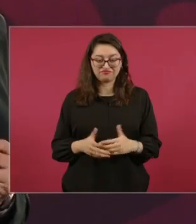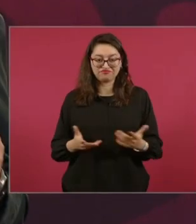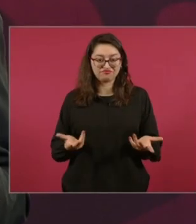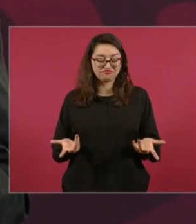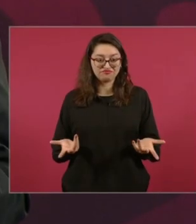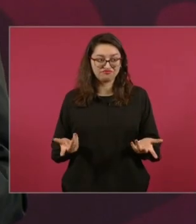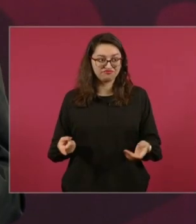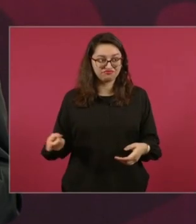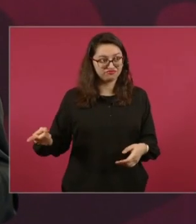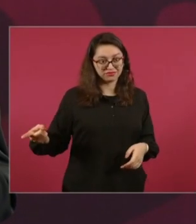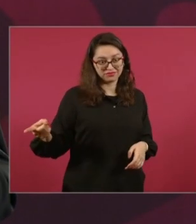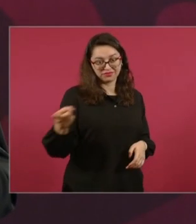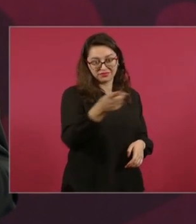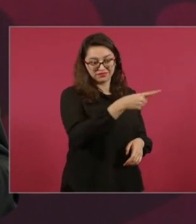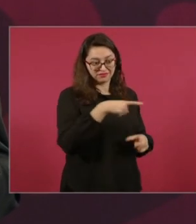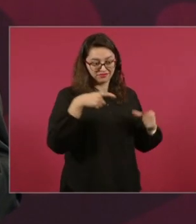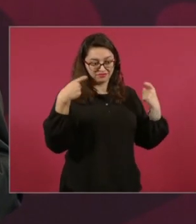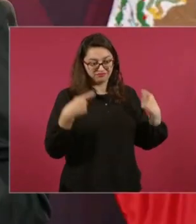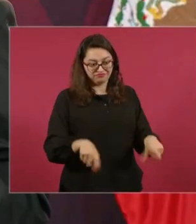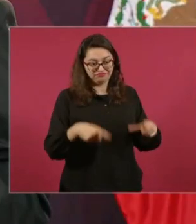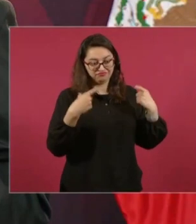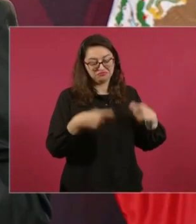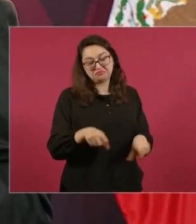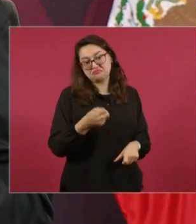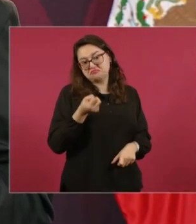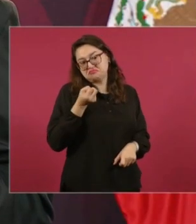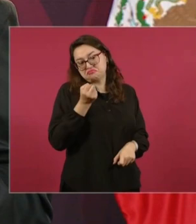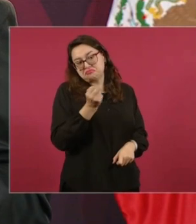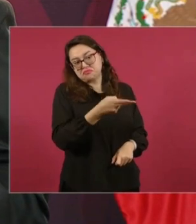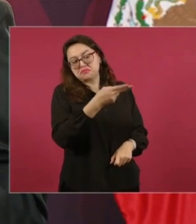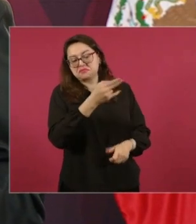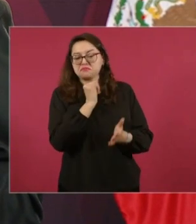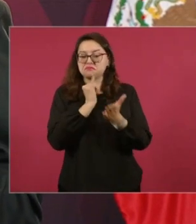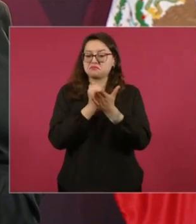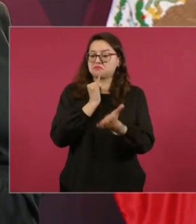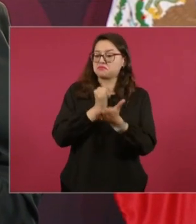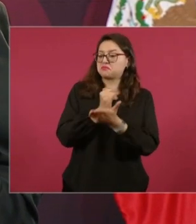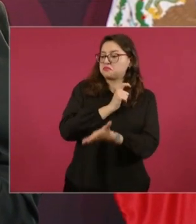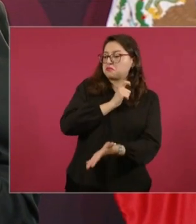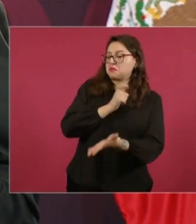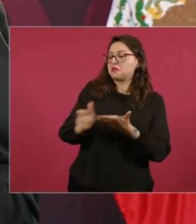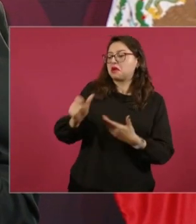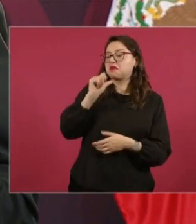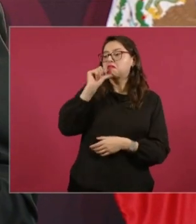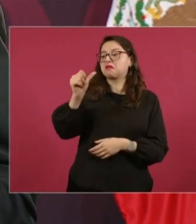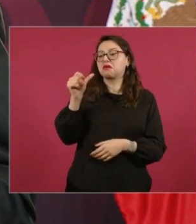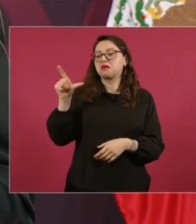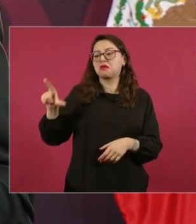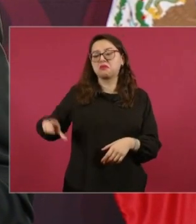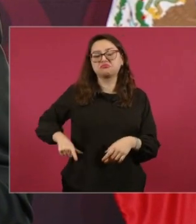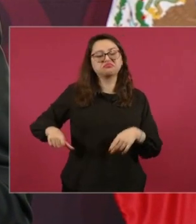habían hijos predilectos del régimen.